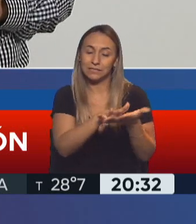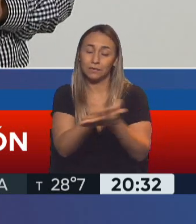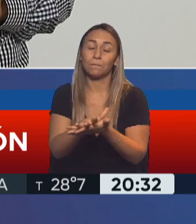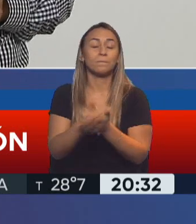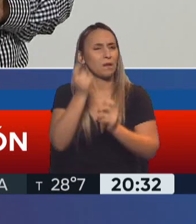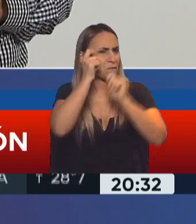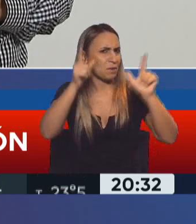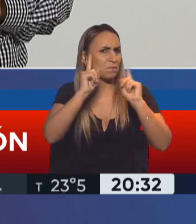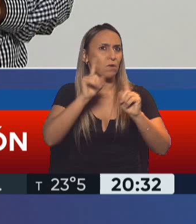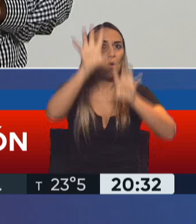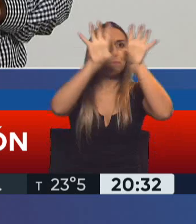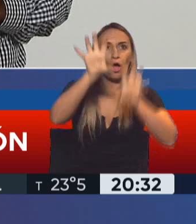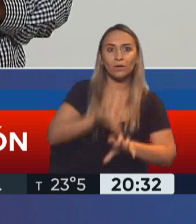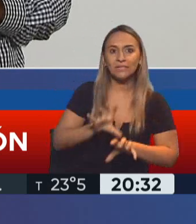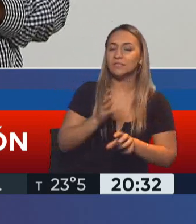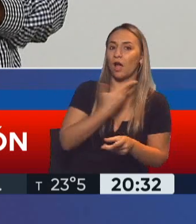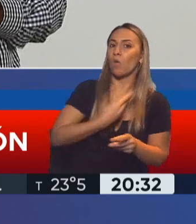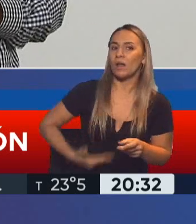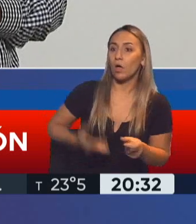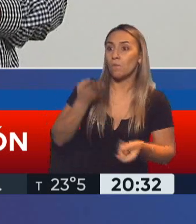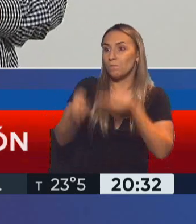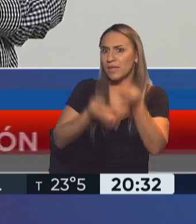que suman bueno cobra otra relevancia